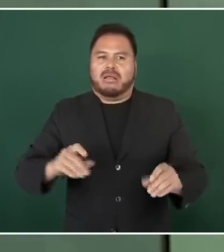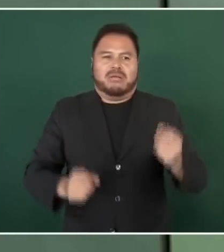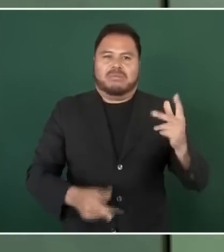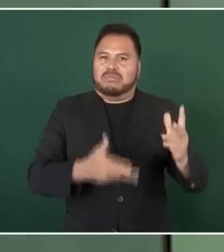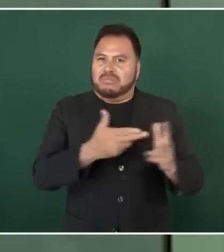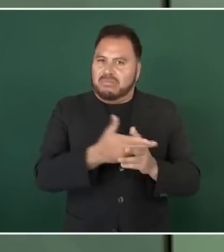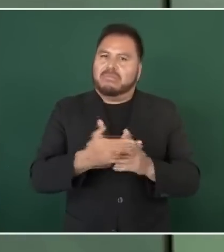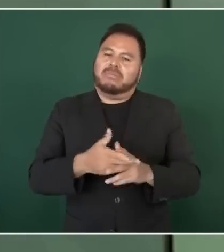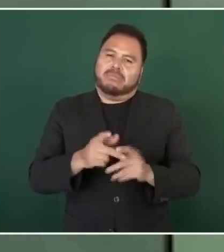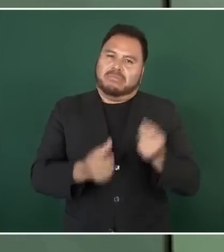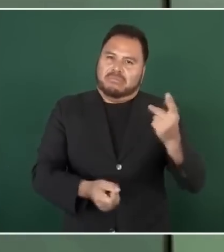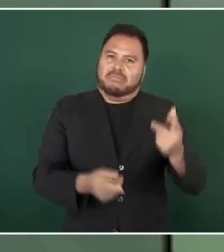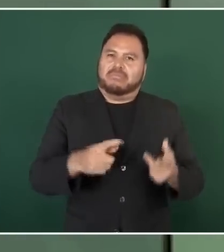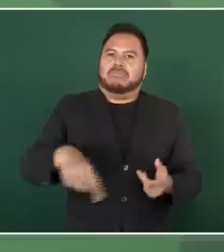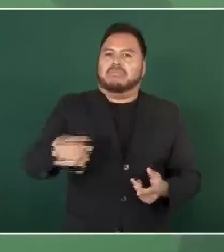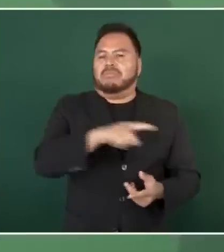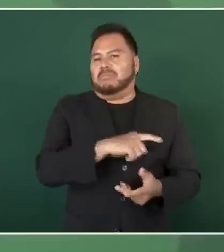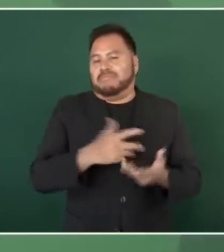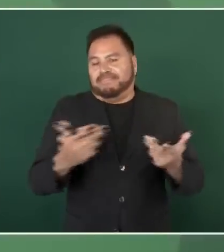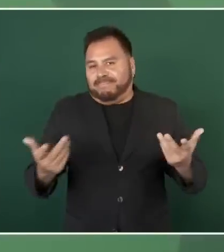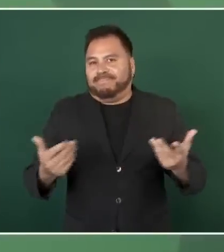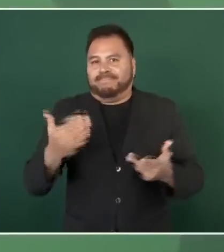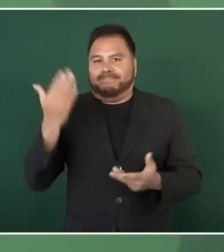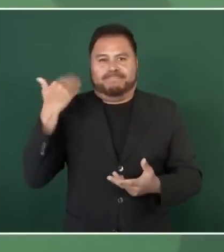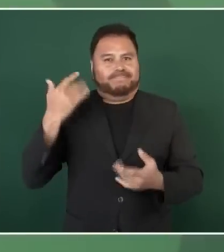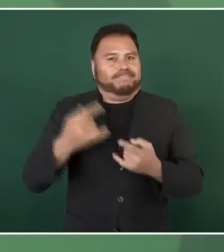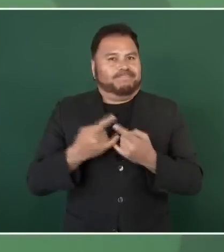aniquilamiento de